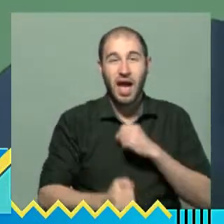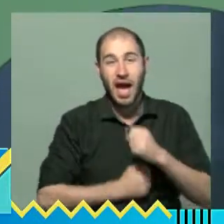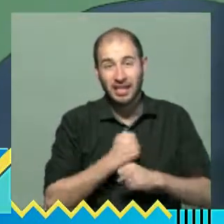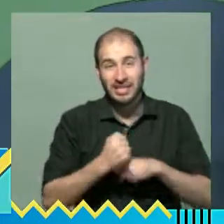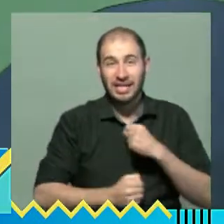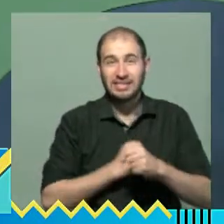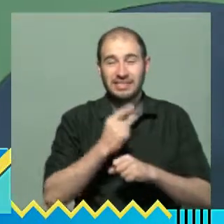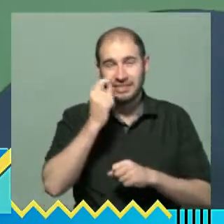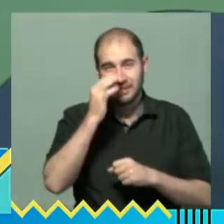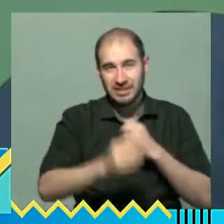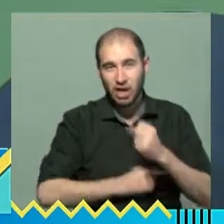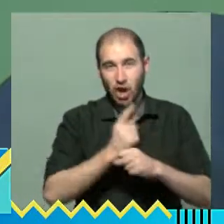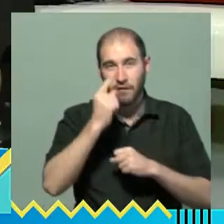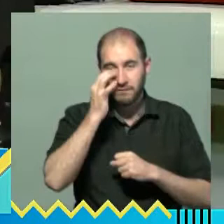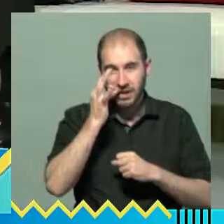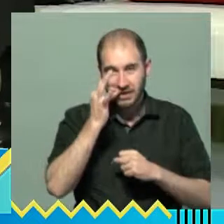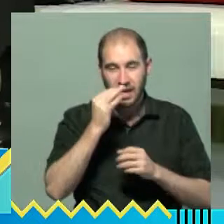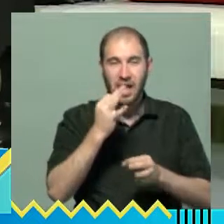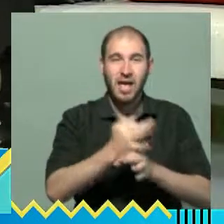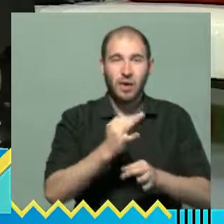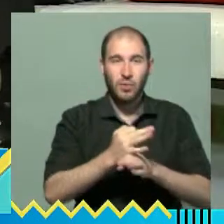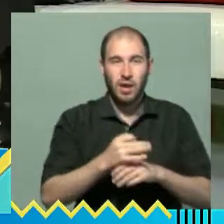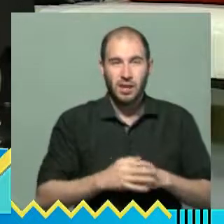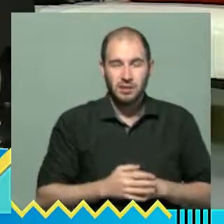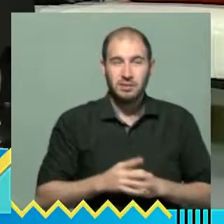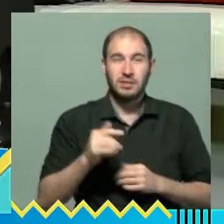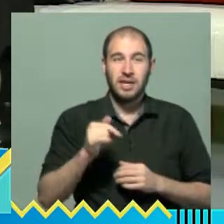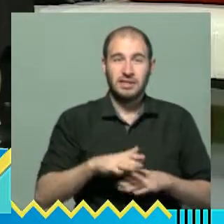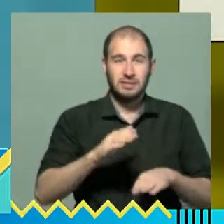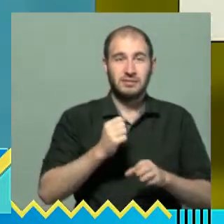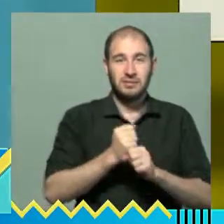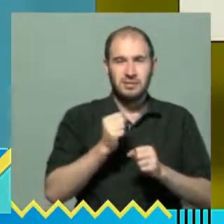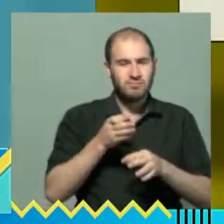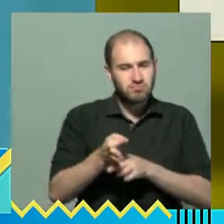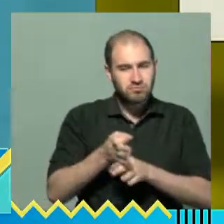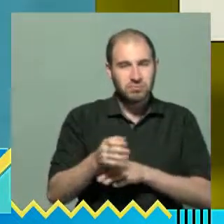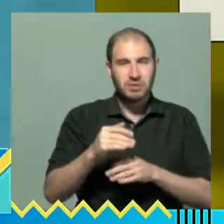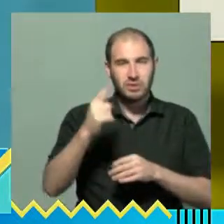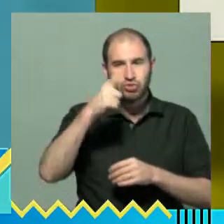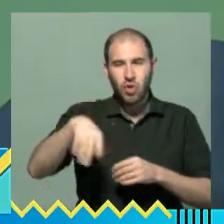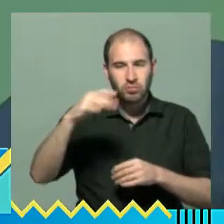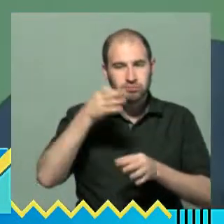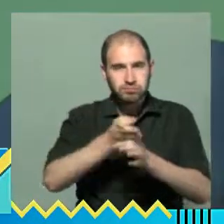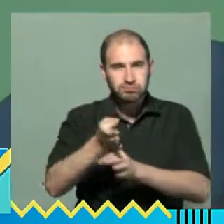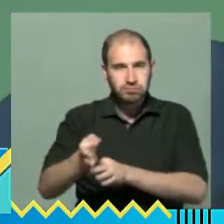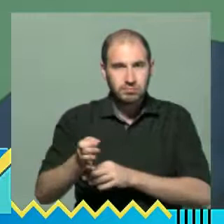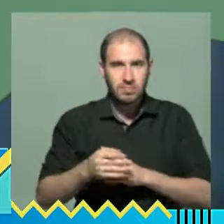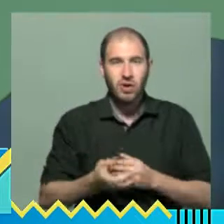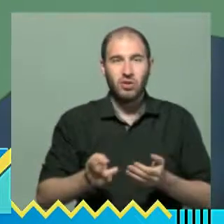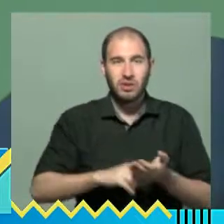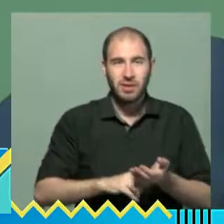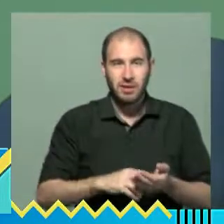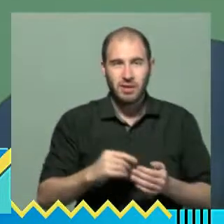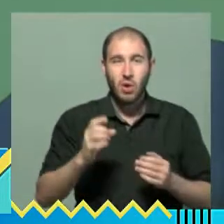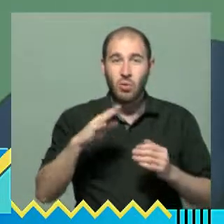siglo XX, era una escuela que culturalmente tenía la tarea de educar cabezas y, de nuevo, era